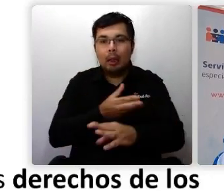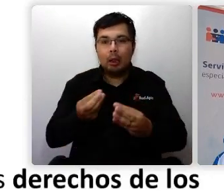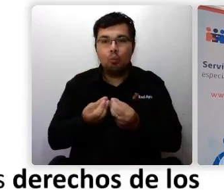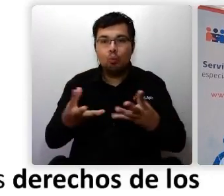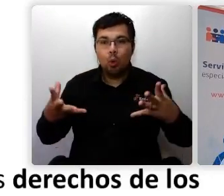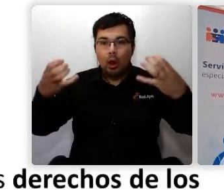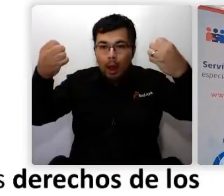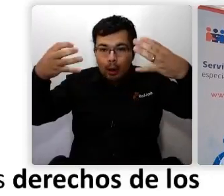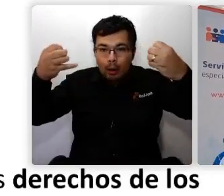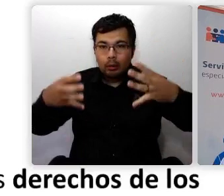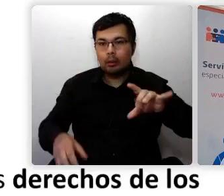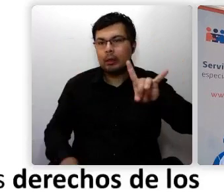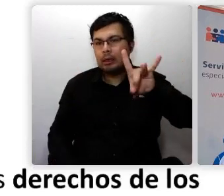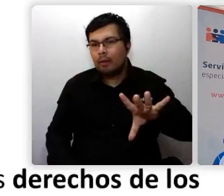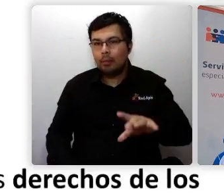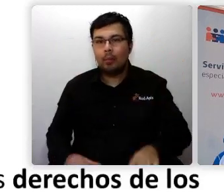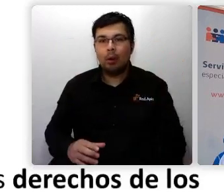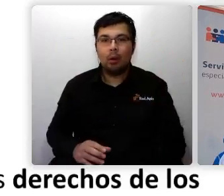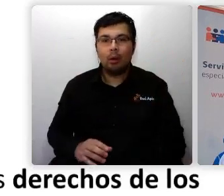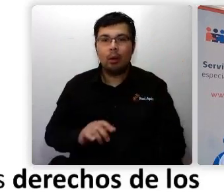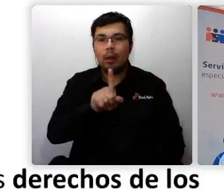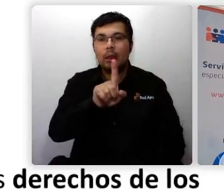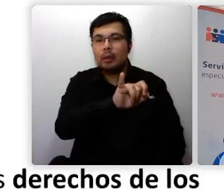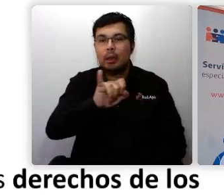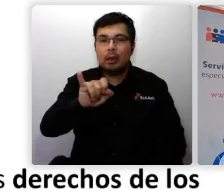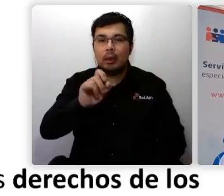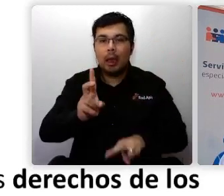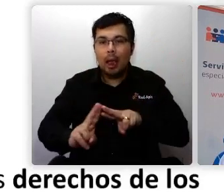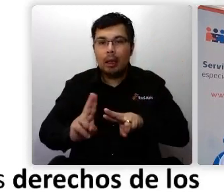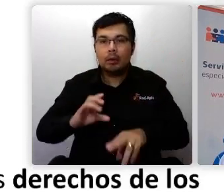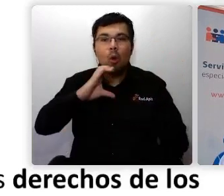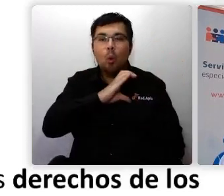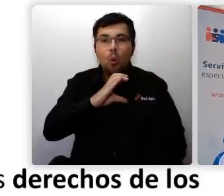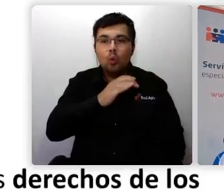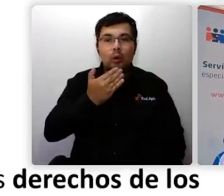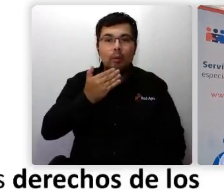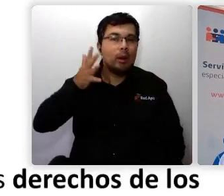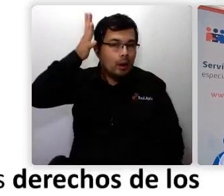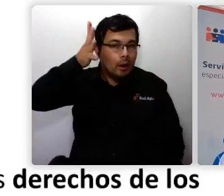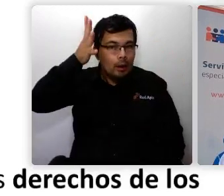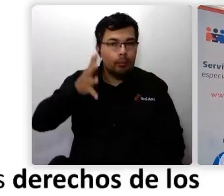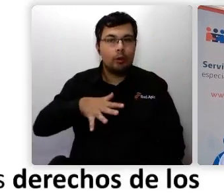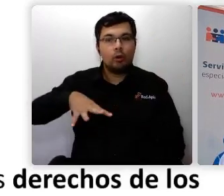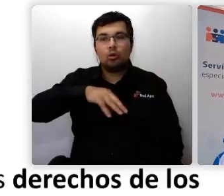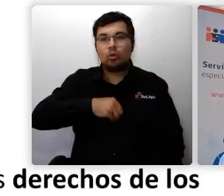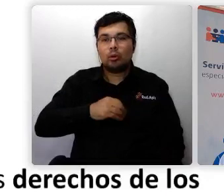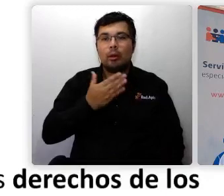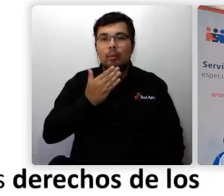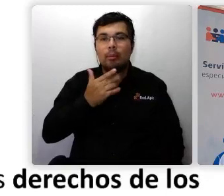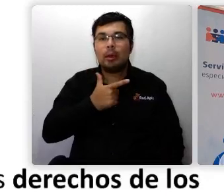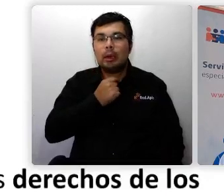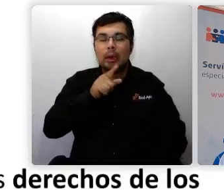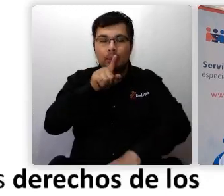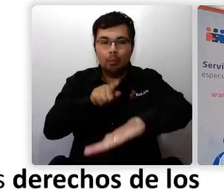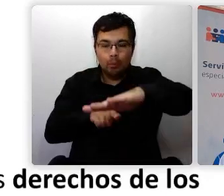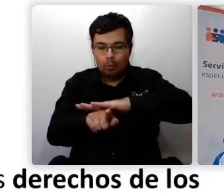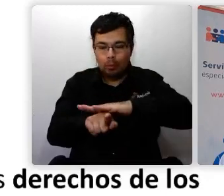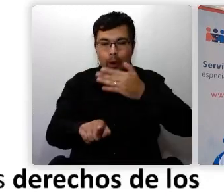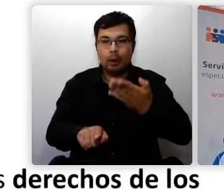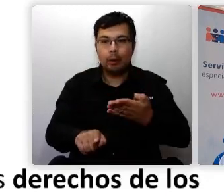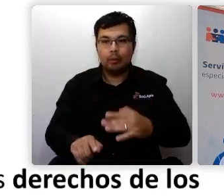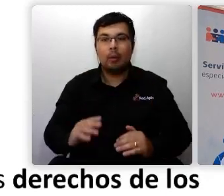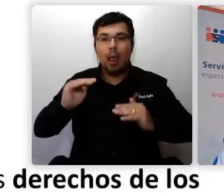Impuesto Interno hace cursos, hace charlas, pero nosotros también queremos meterlo en ese campo porque a veces pensamos que los cursos, charlas de Impuesto Interno